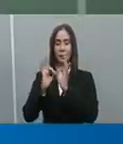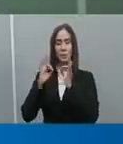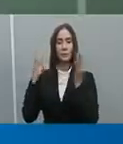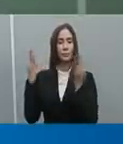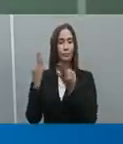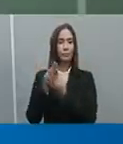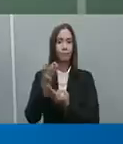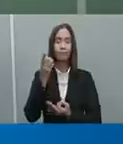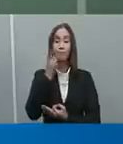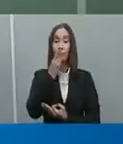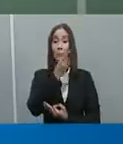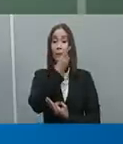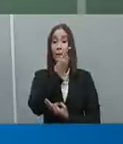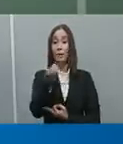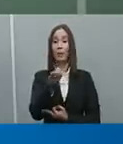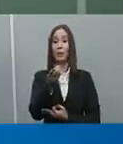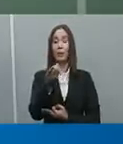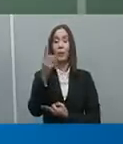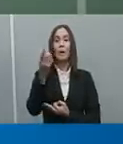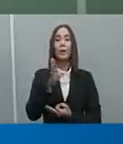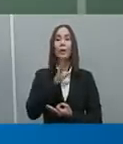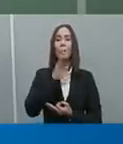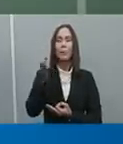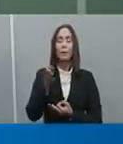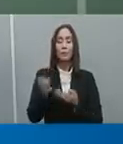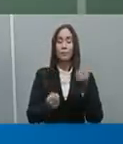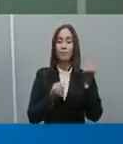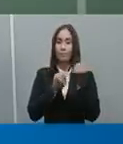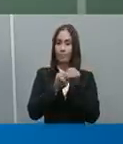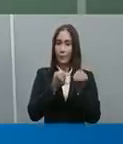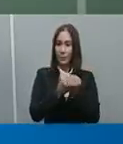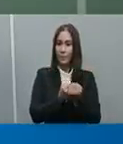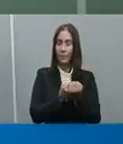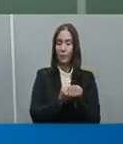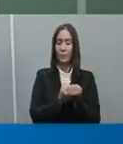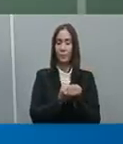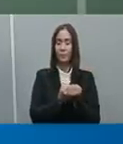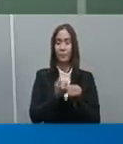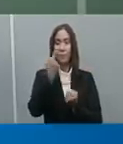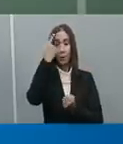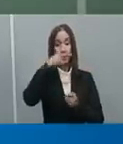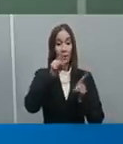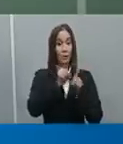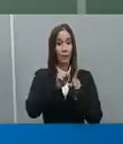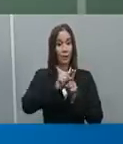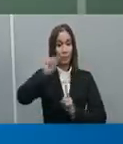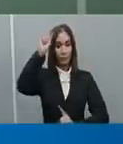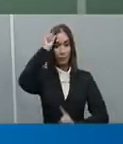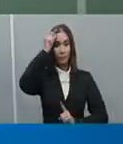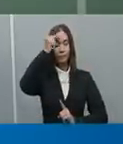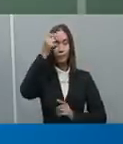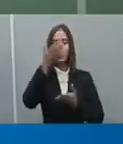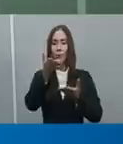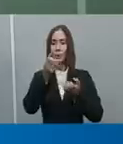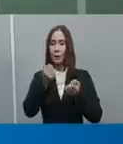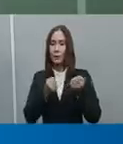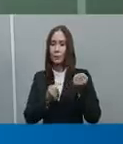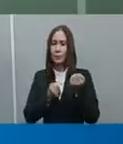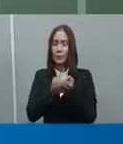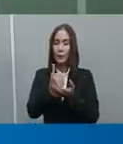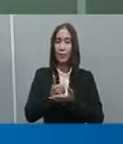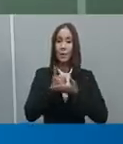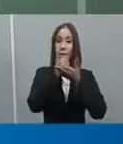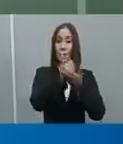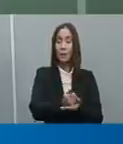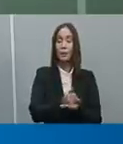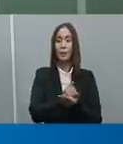solidaridad y, por supuesto, el gobierno quiere también hacer su parte, enfrentando con todos los medios a nuestro alcance el